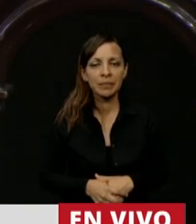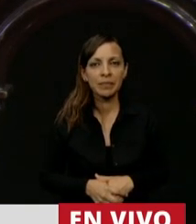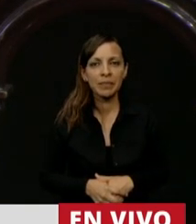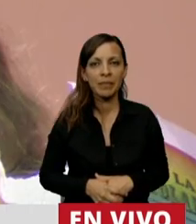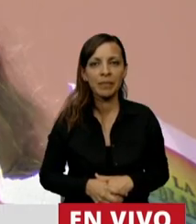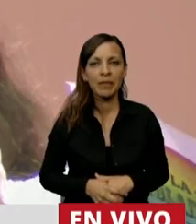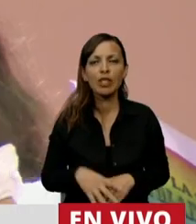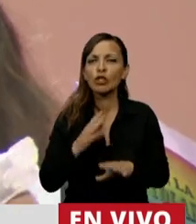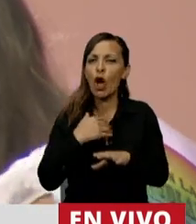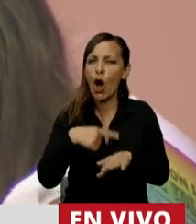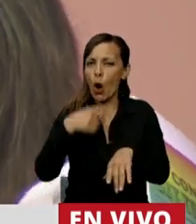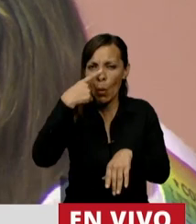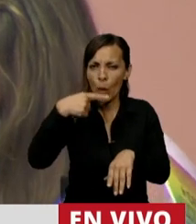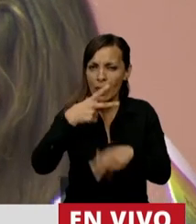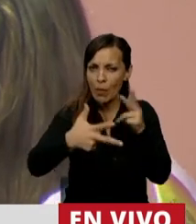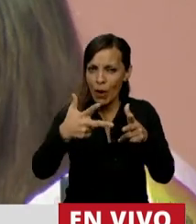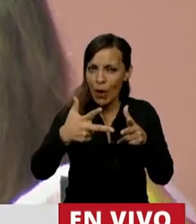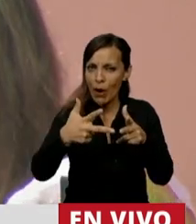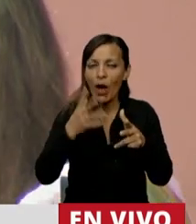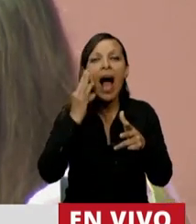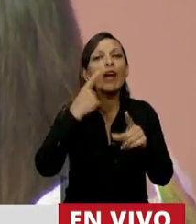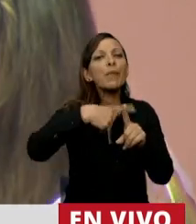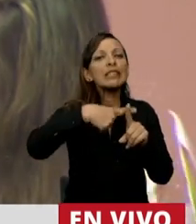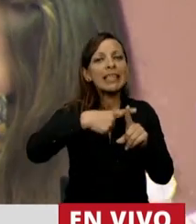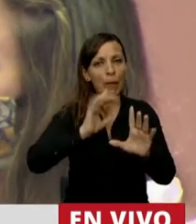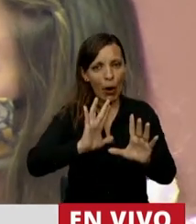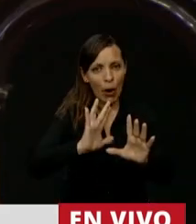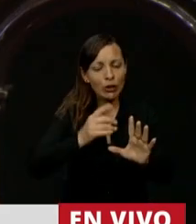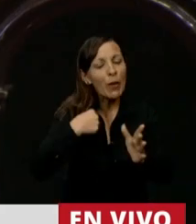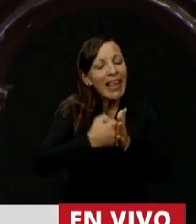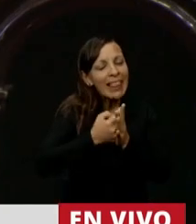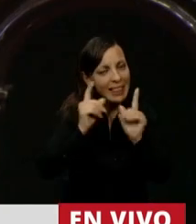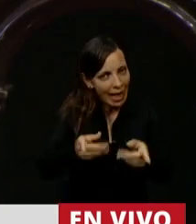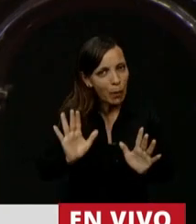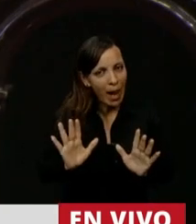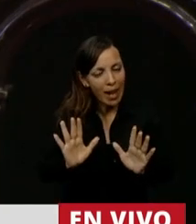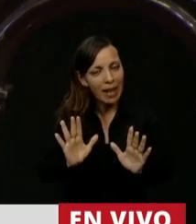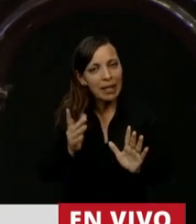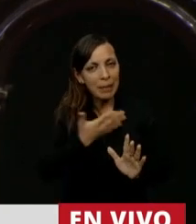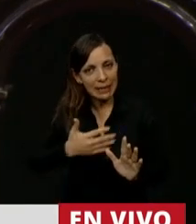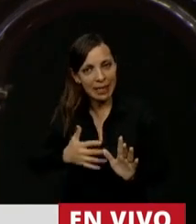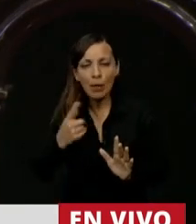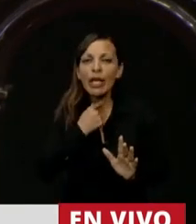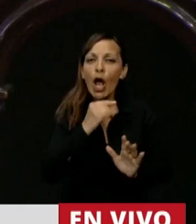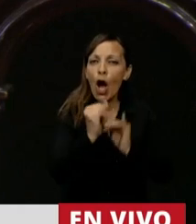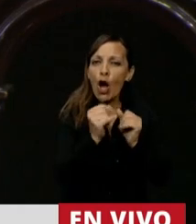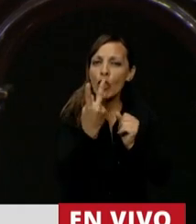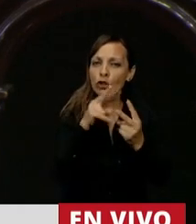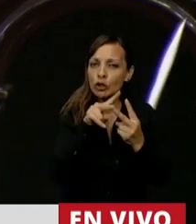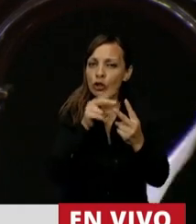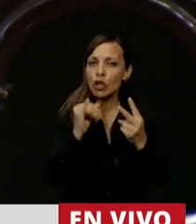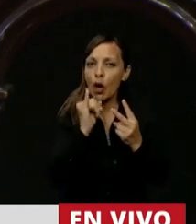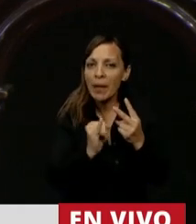antes de voy a cerrar con algo positivo, lo voy a intentar, presidente, pero quiero hacer dos comentarios para que no